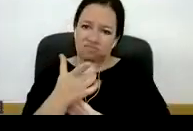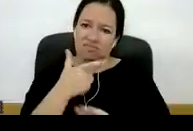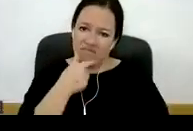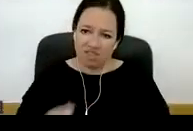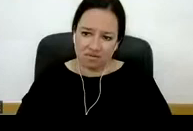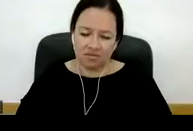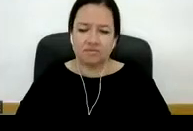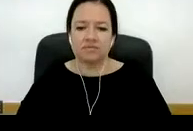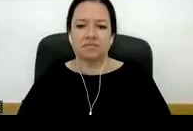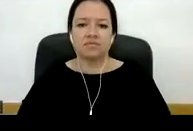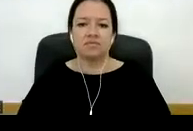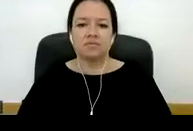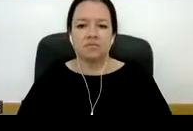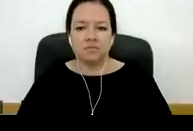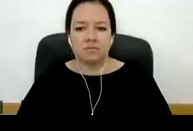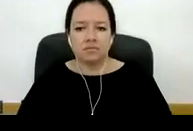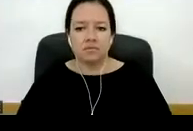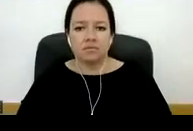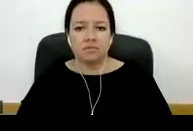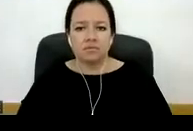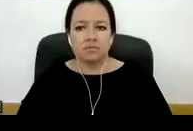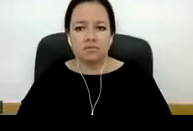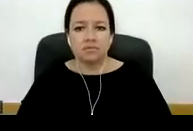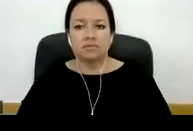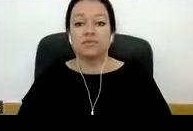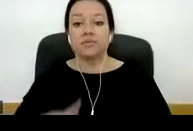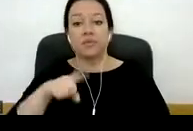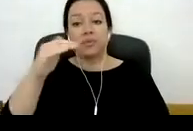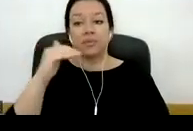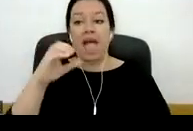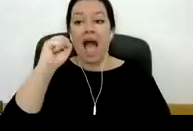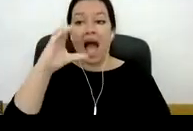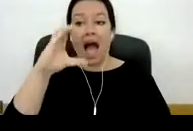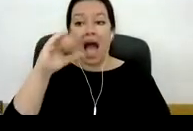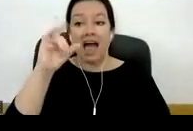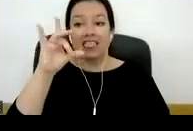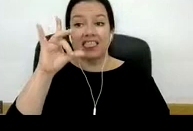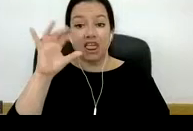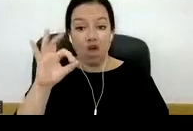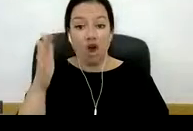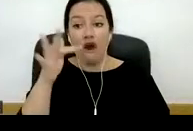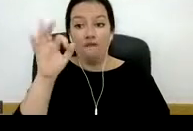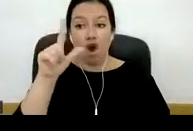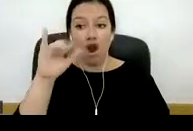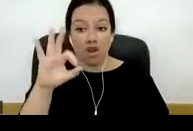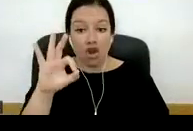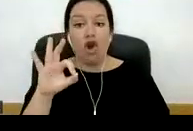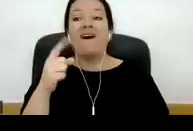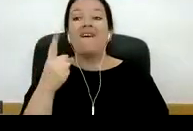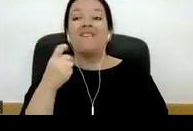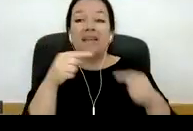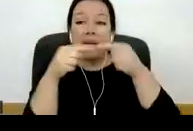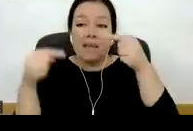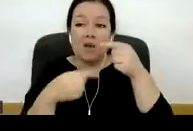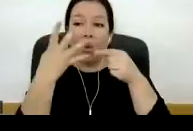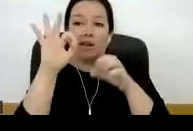a una neoplasia, a un tumor. De ácido fólico hay carencias en un 40% de nuestros abuelillos, y de